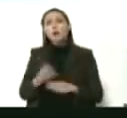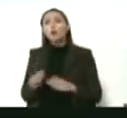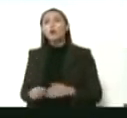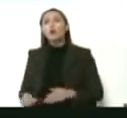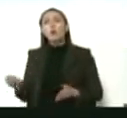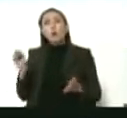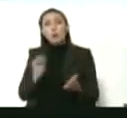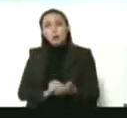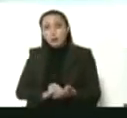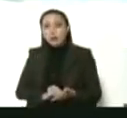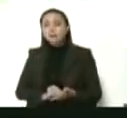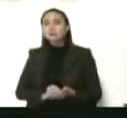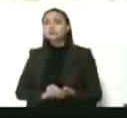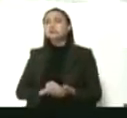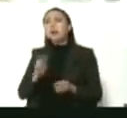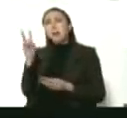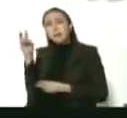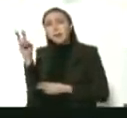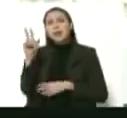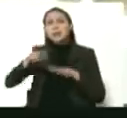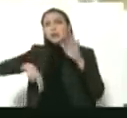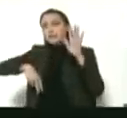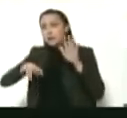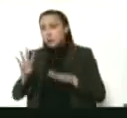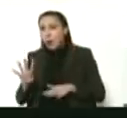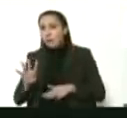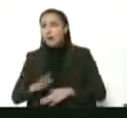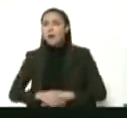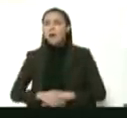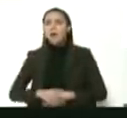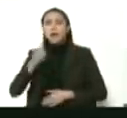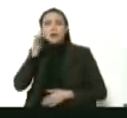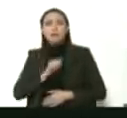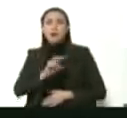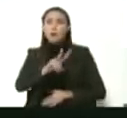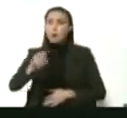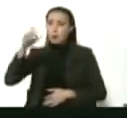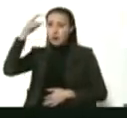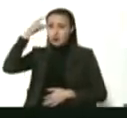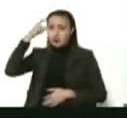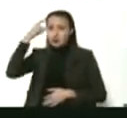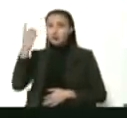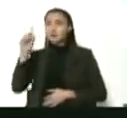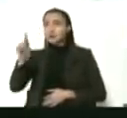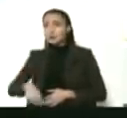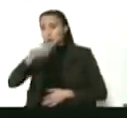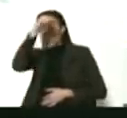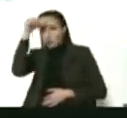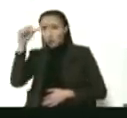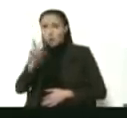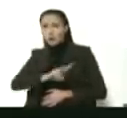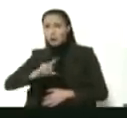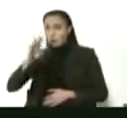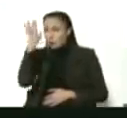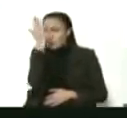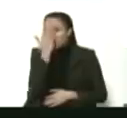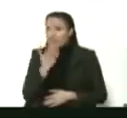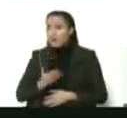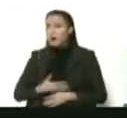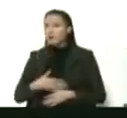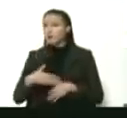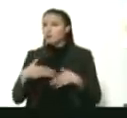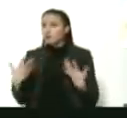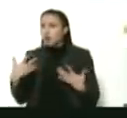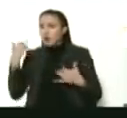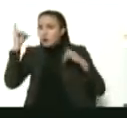18, viernes 19, sábado 20 y domingo 21 de febrero, que es una